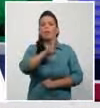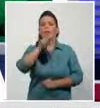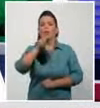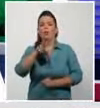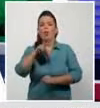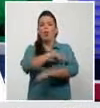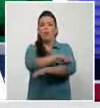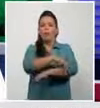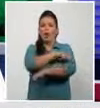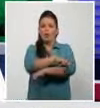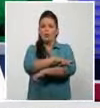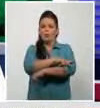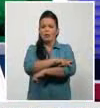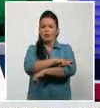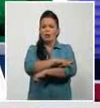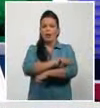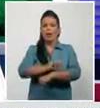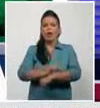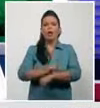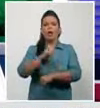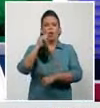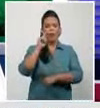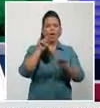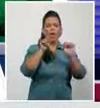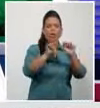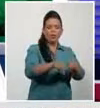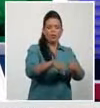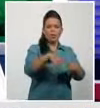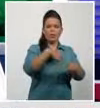han identificado en sus territorios.